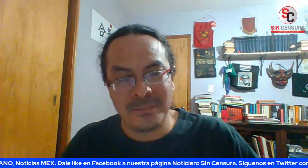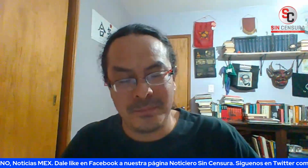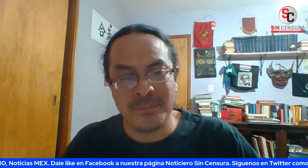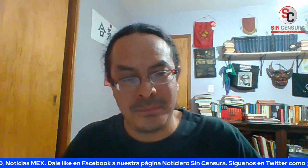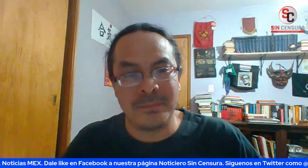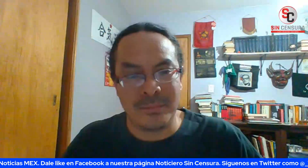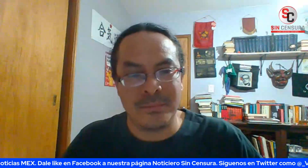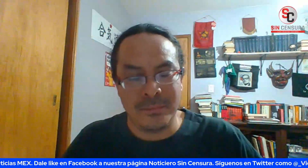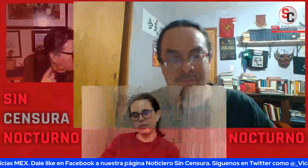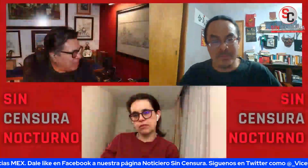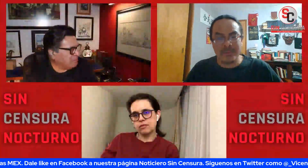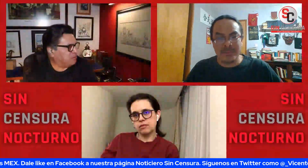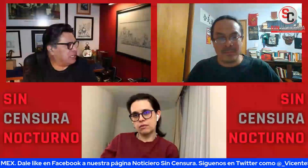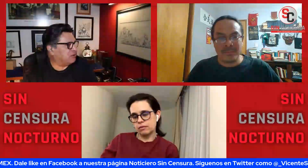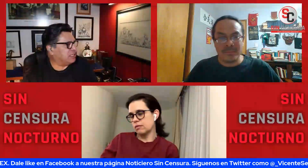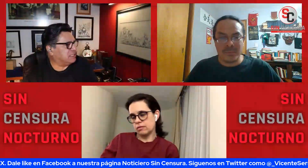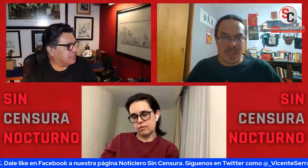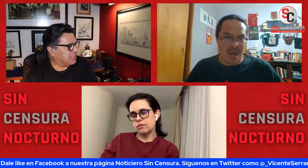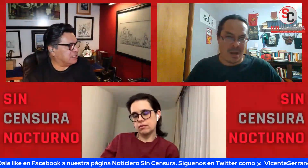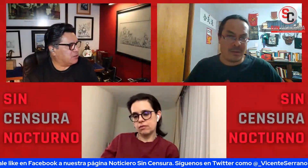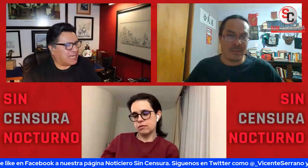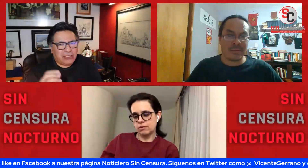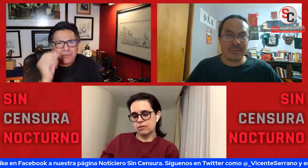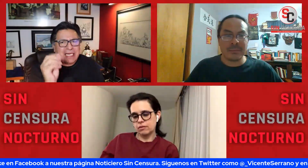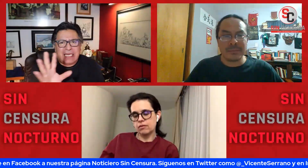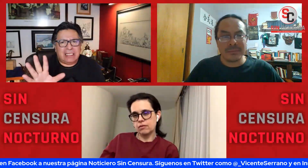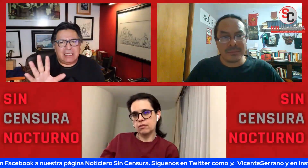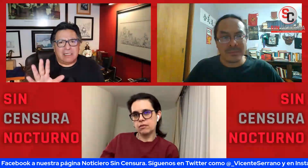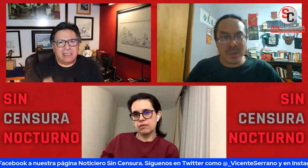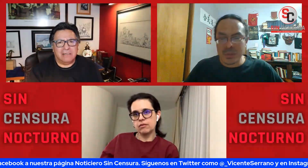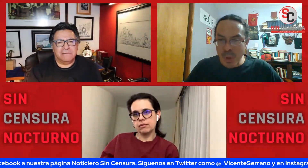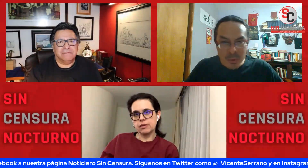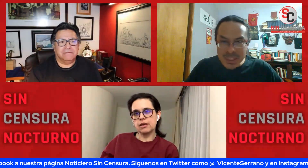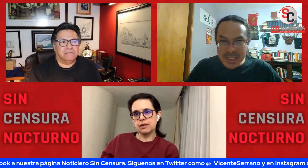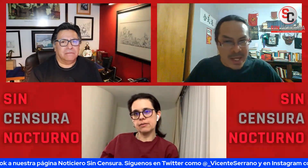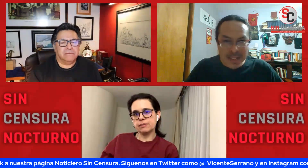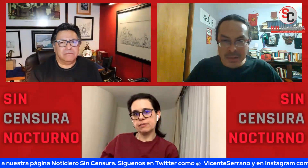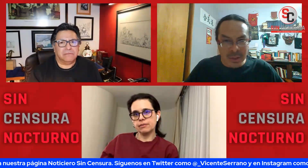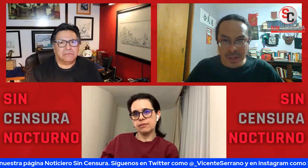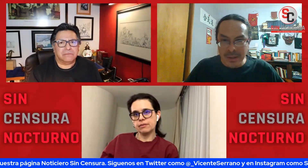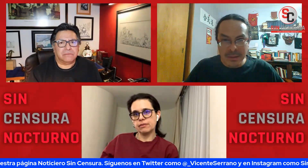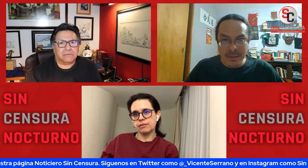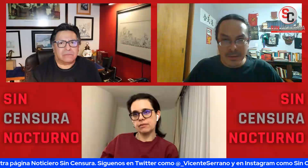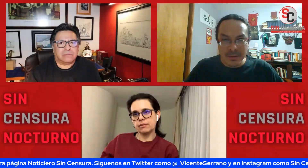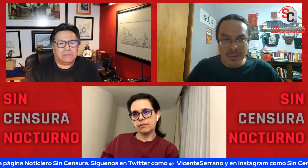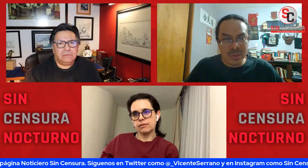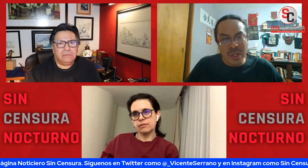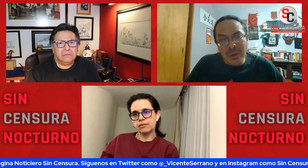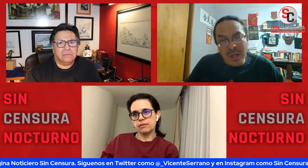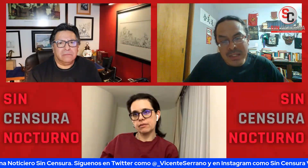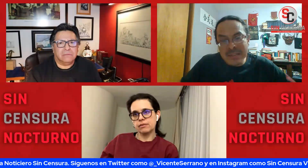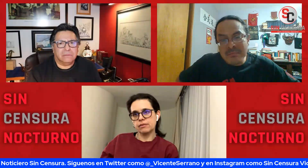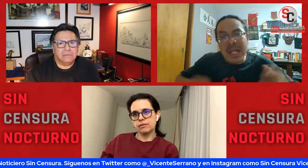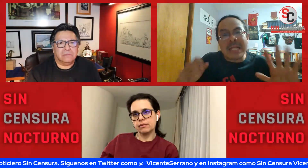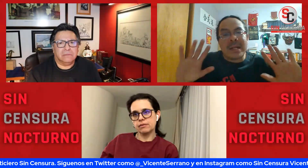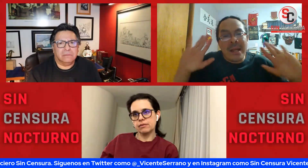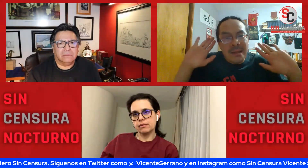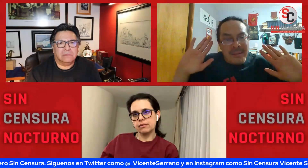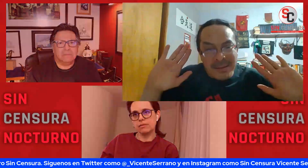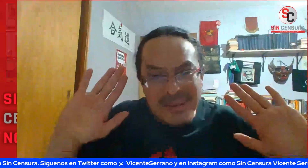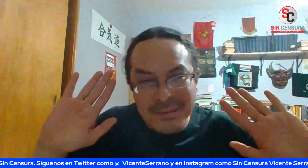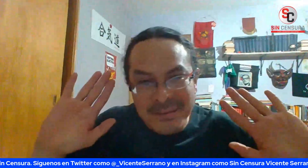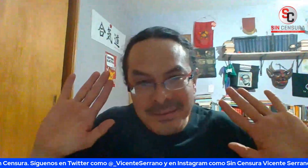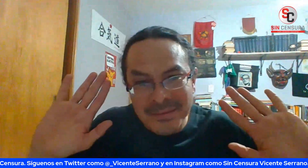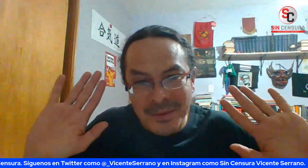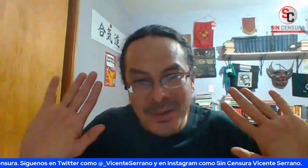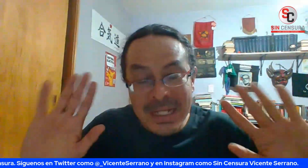el principal protagonista de la historia. Claro, Esto me encanta. los pueblos hacen la historia, los historiadores la